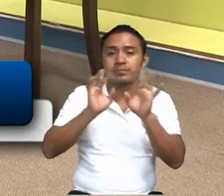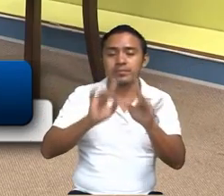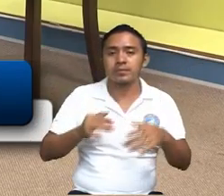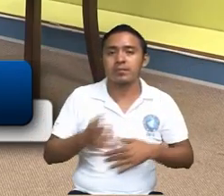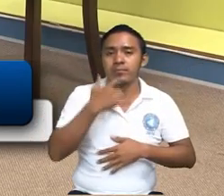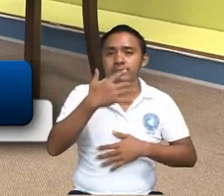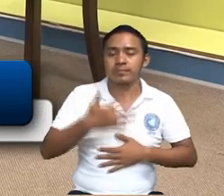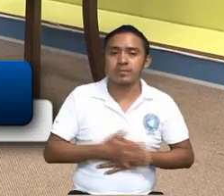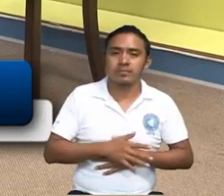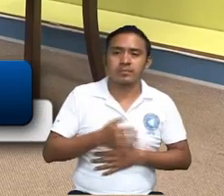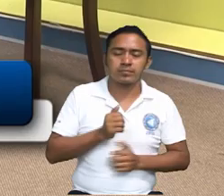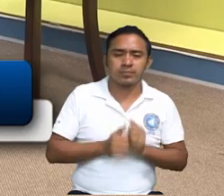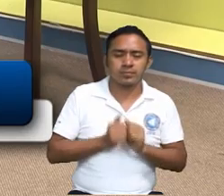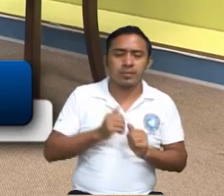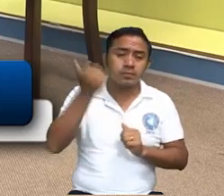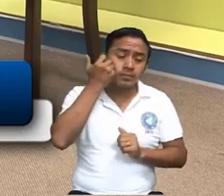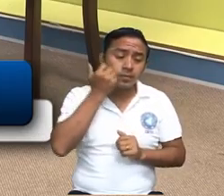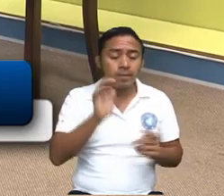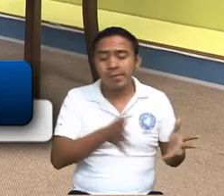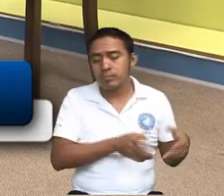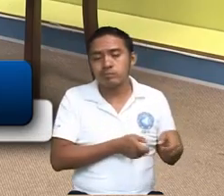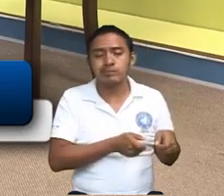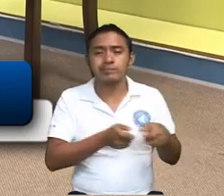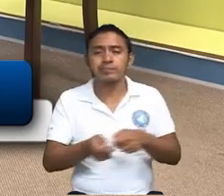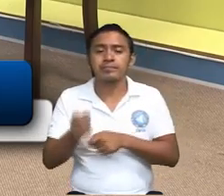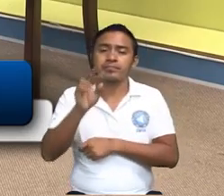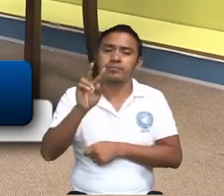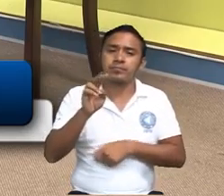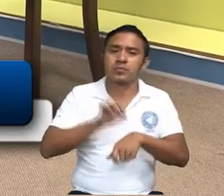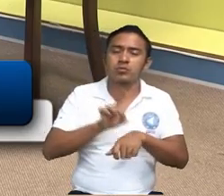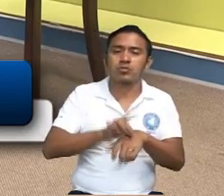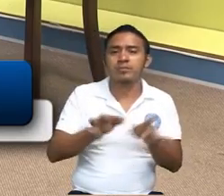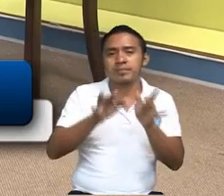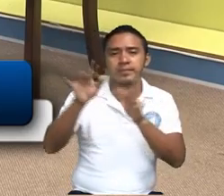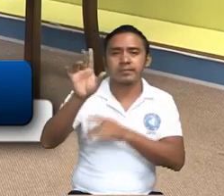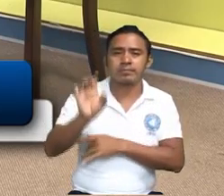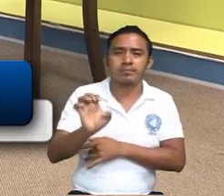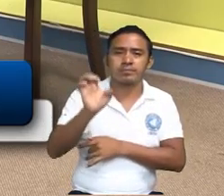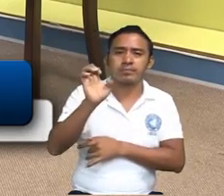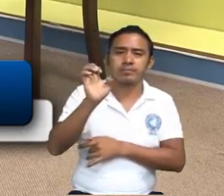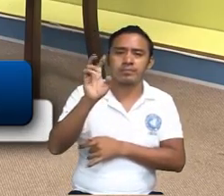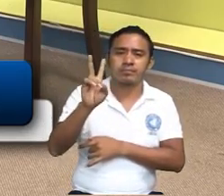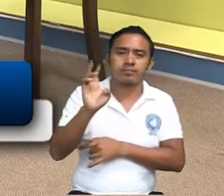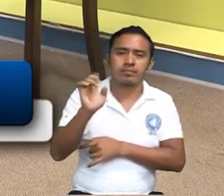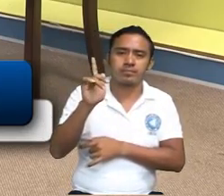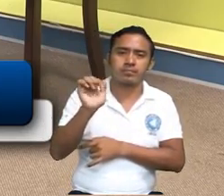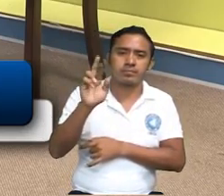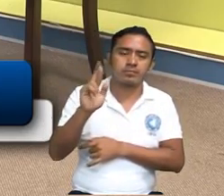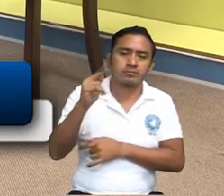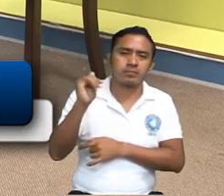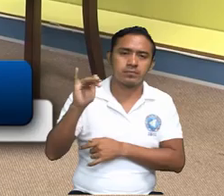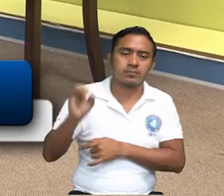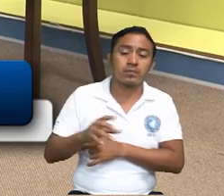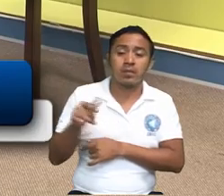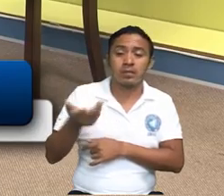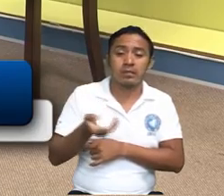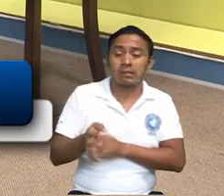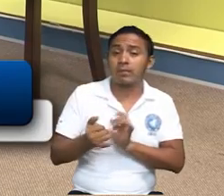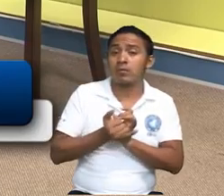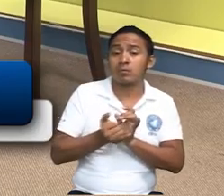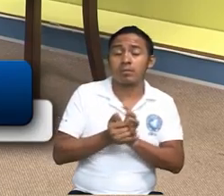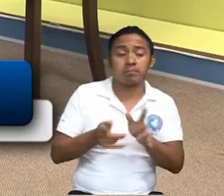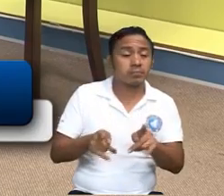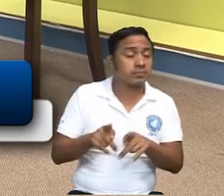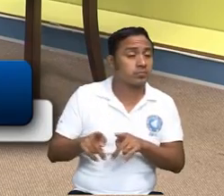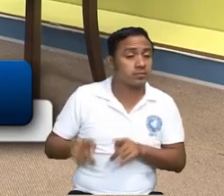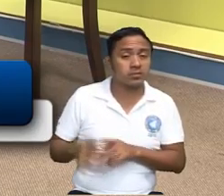tiene algún problema de salud, él lo lleva al veterinario, él le da hasta las medicinas, ¿verdad? Y el animal es como las personas, el perrito